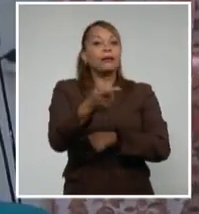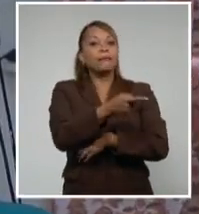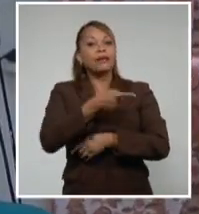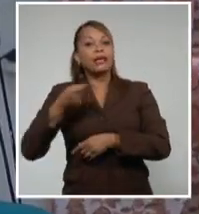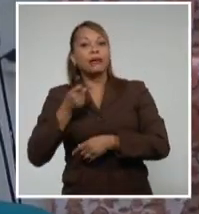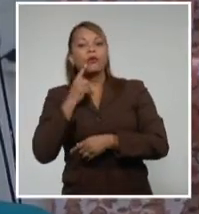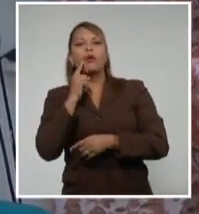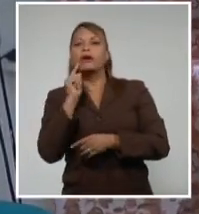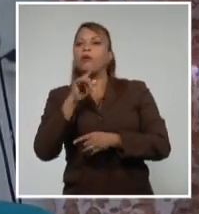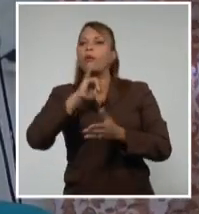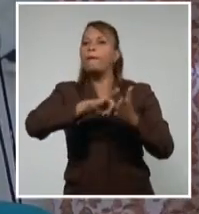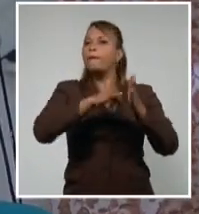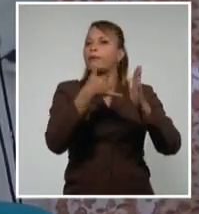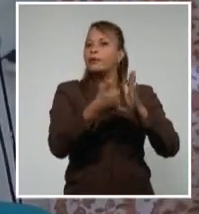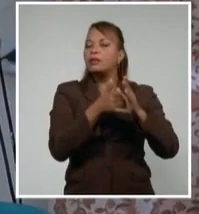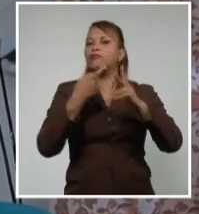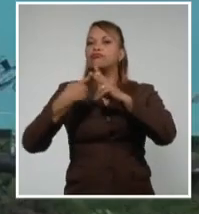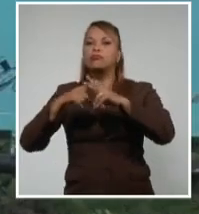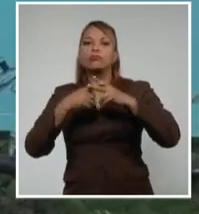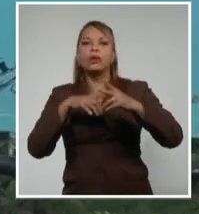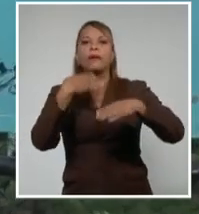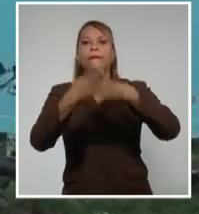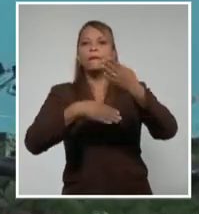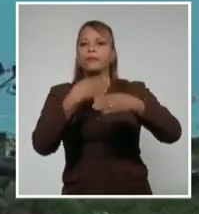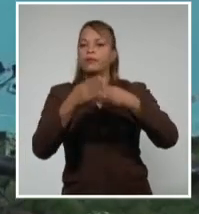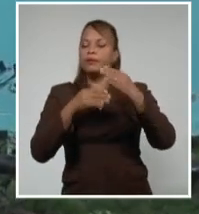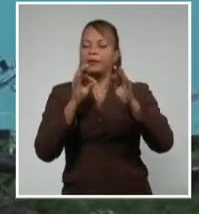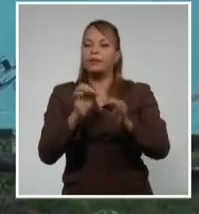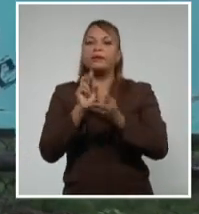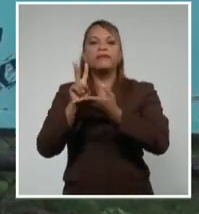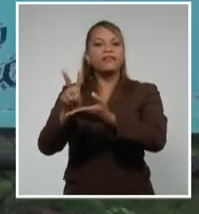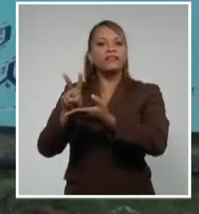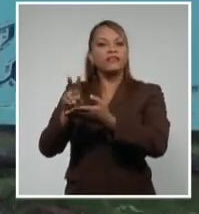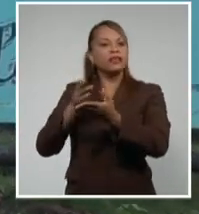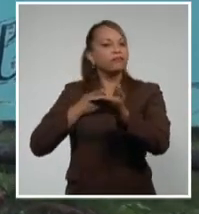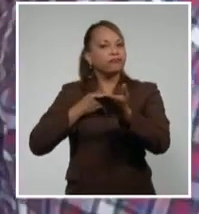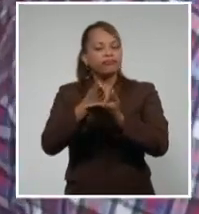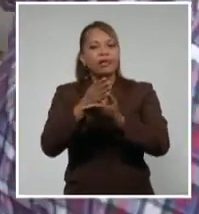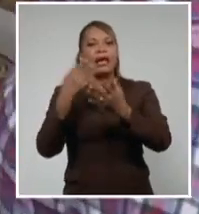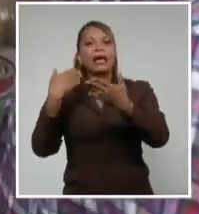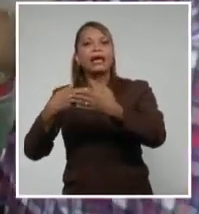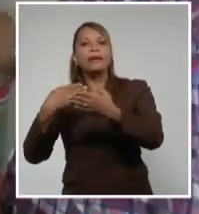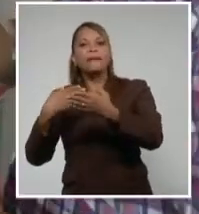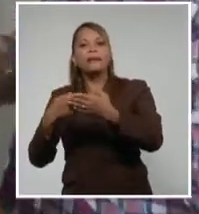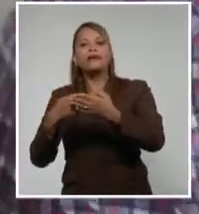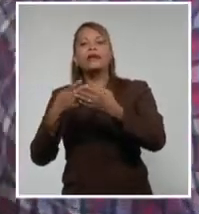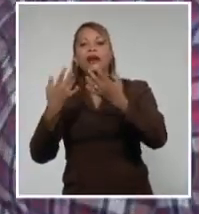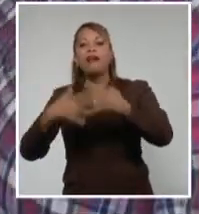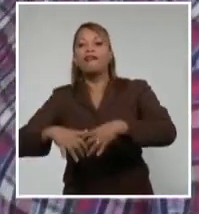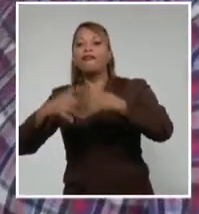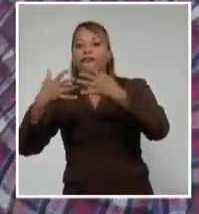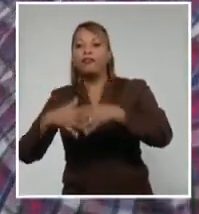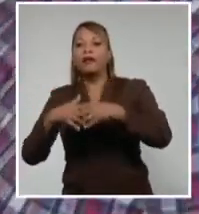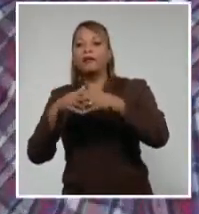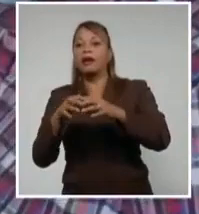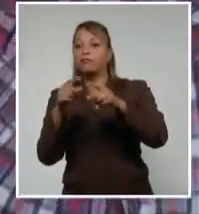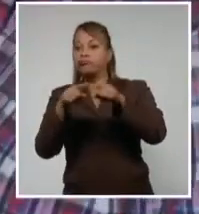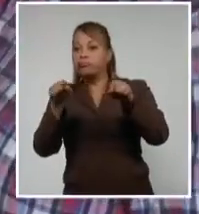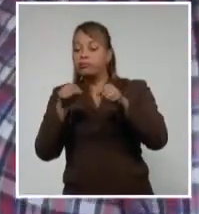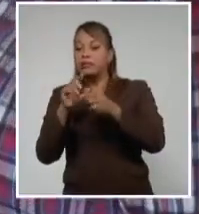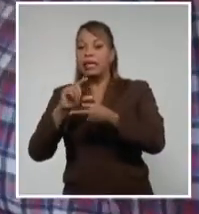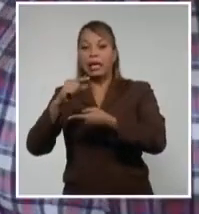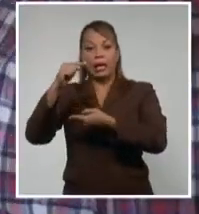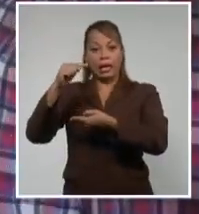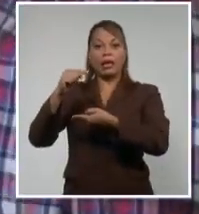proyecto que solucione esa problemática. La visita continuó en la unidad empresarial de base Fábrica de Conservas Los Ángeles, que anualmente tiene